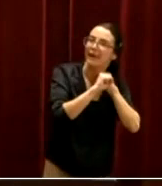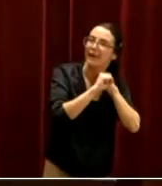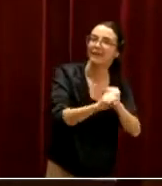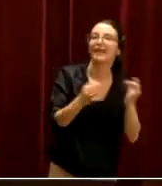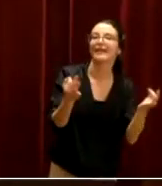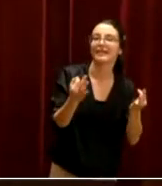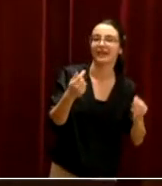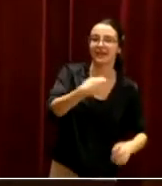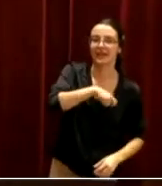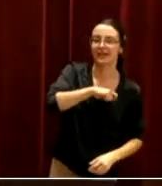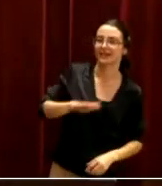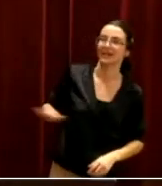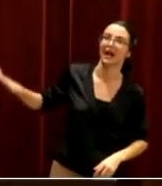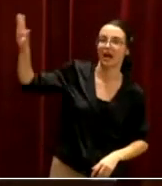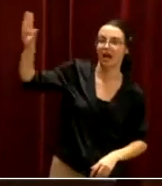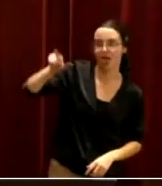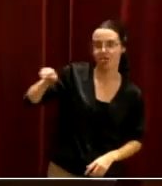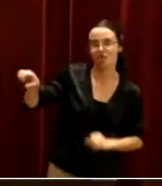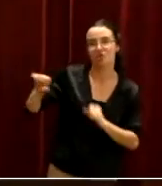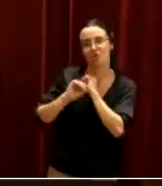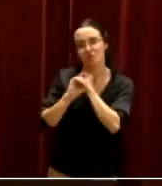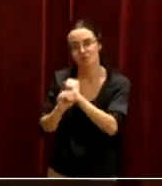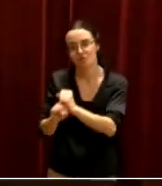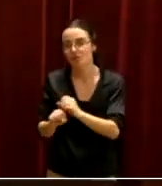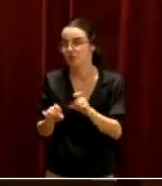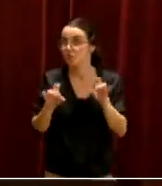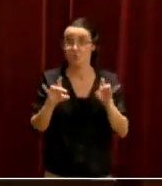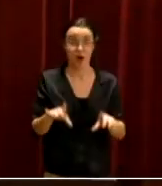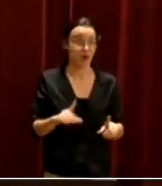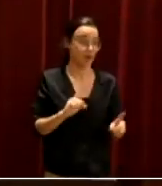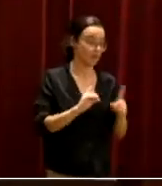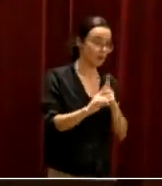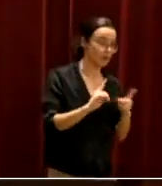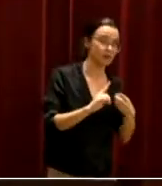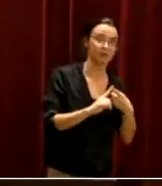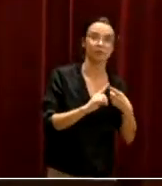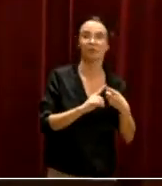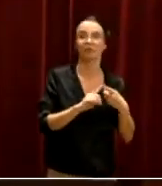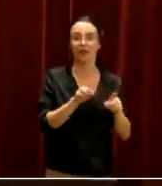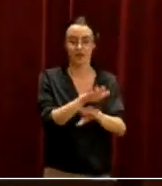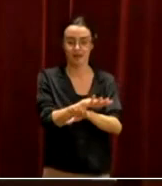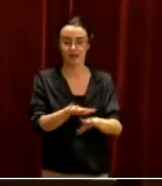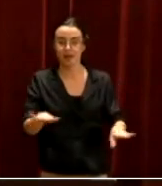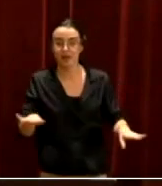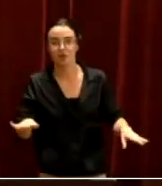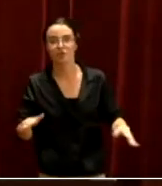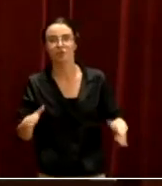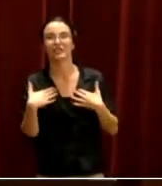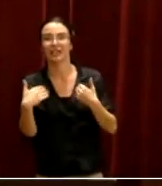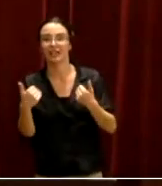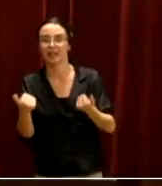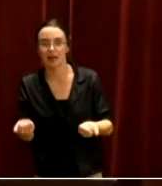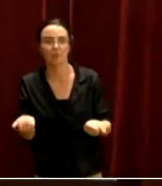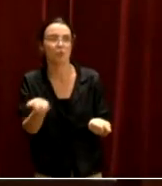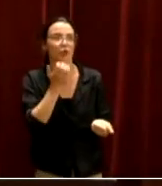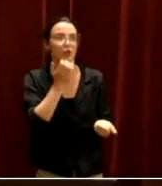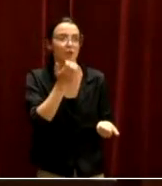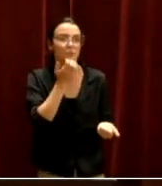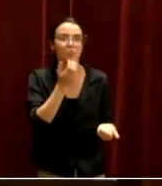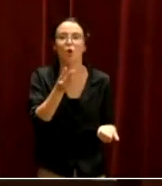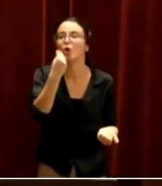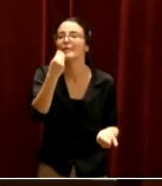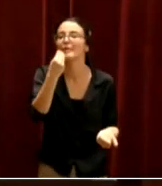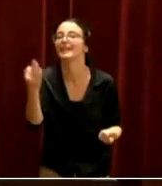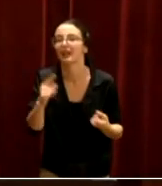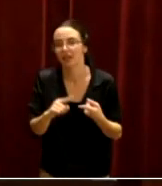mobilidad a la educación de los niños a la sanidad y hasta a lo que tenemos que comer o incluso